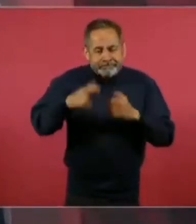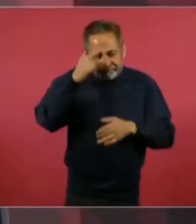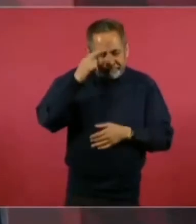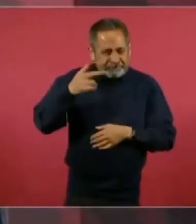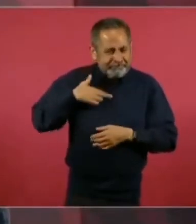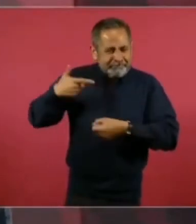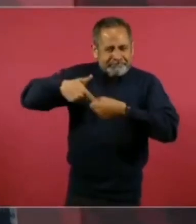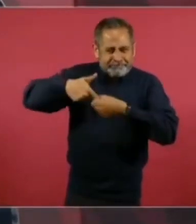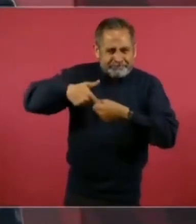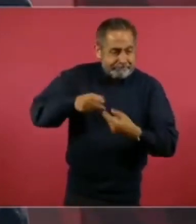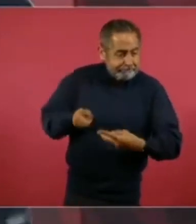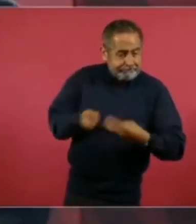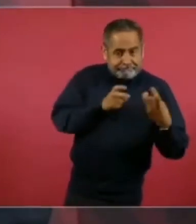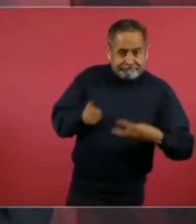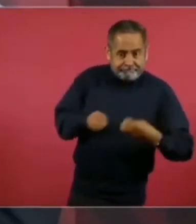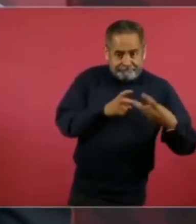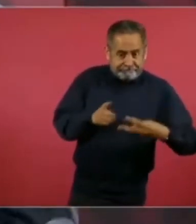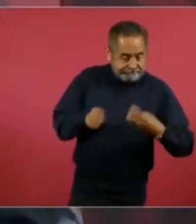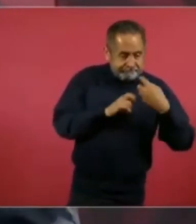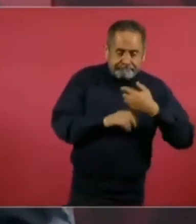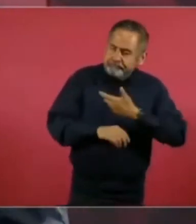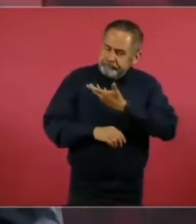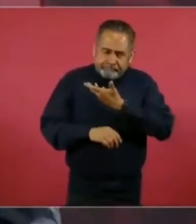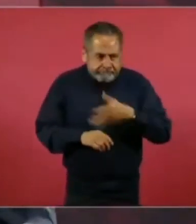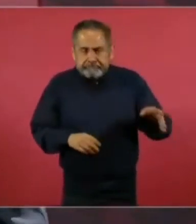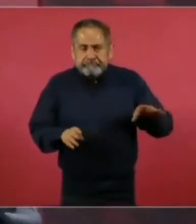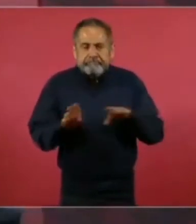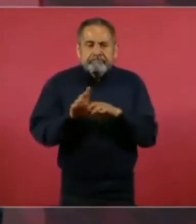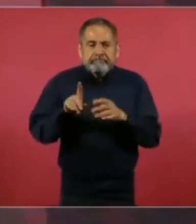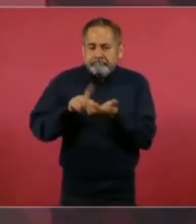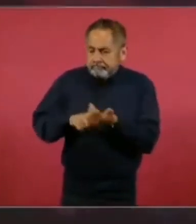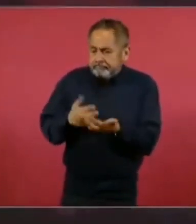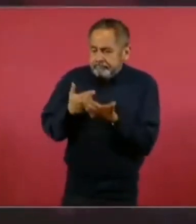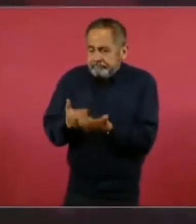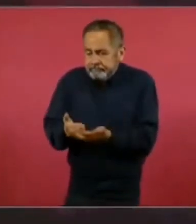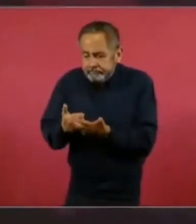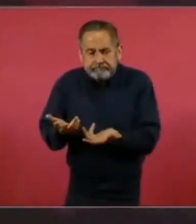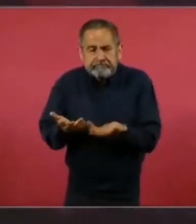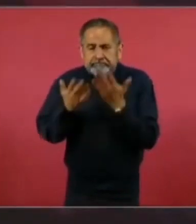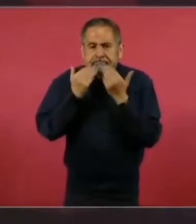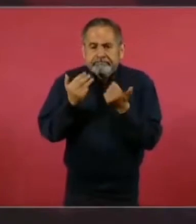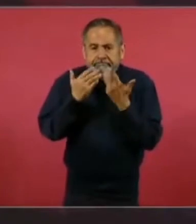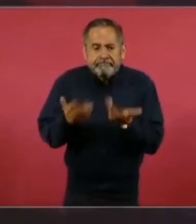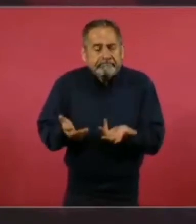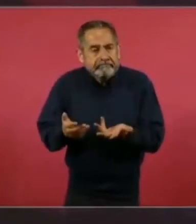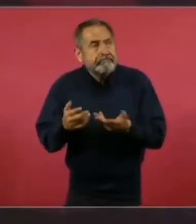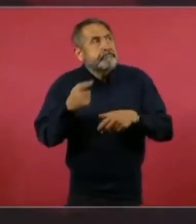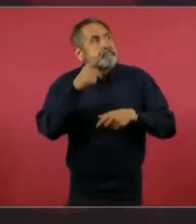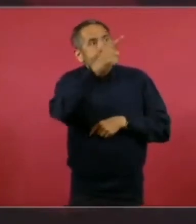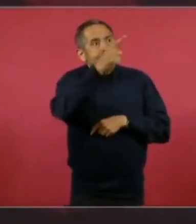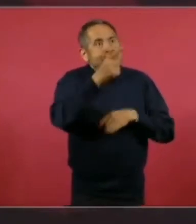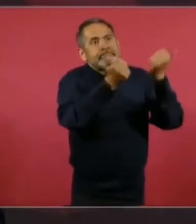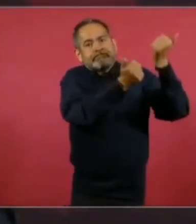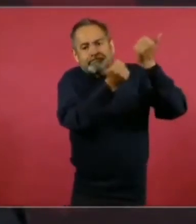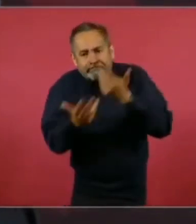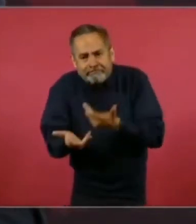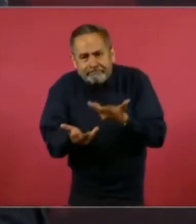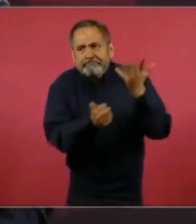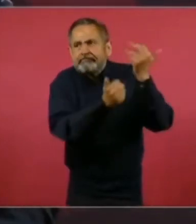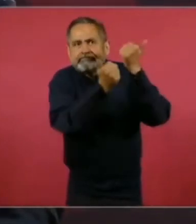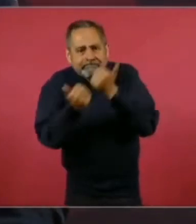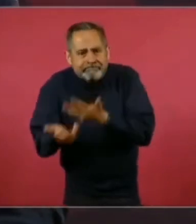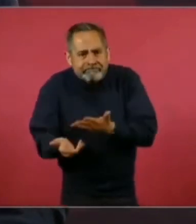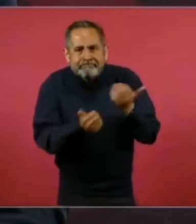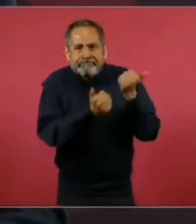llegamos a tener reservas porque dependíamos de las importaciones de